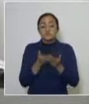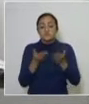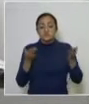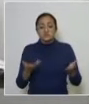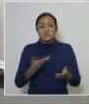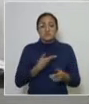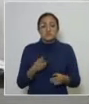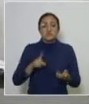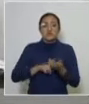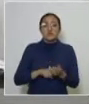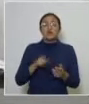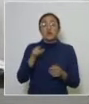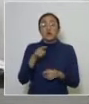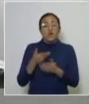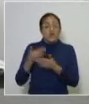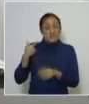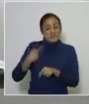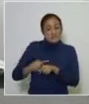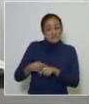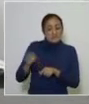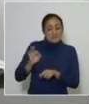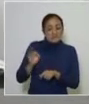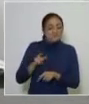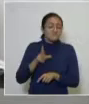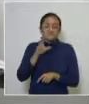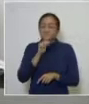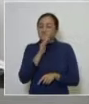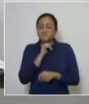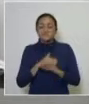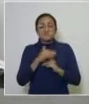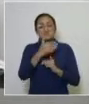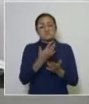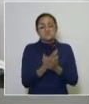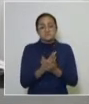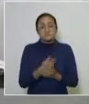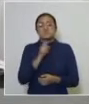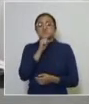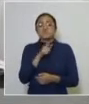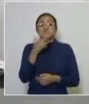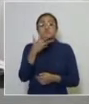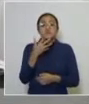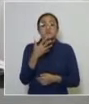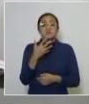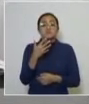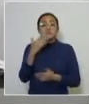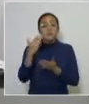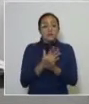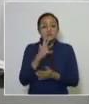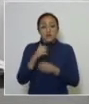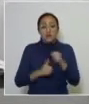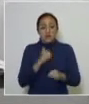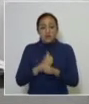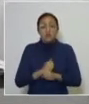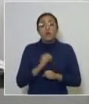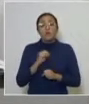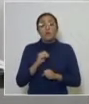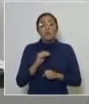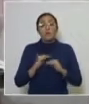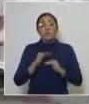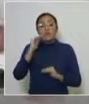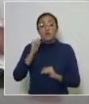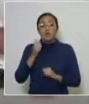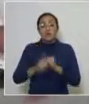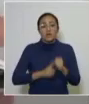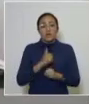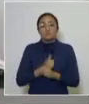recibido plasma convaleciente. A todas las niñas y niños menores de 5 años está contraindicado, así como personas mayores de